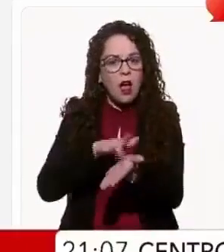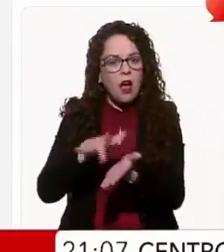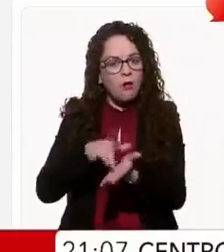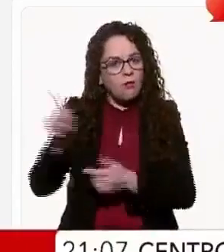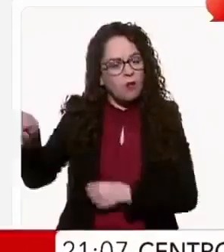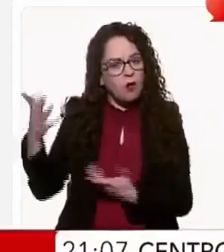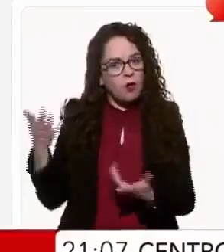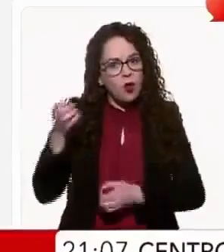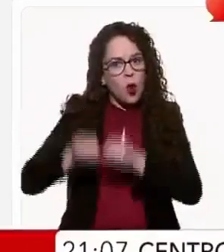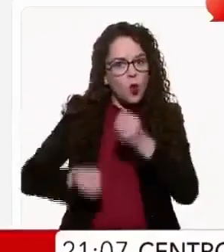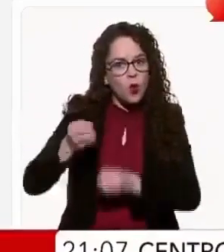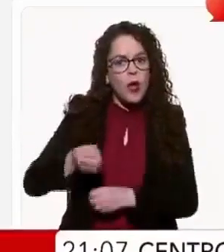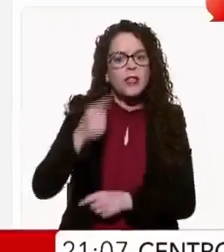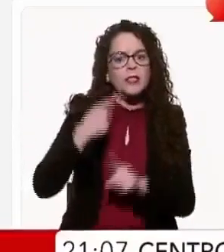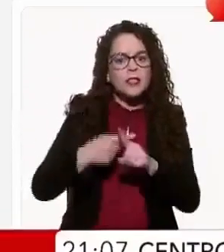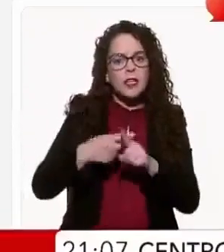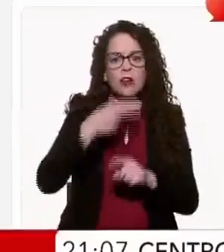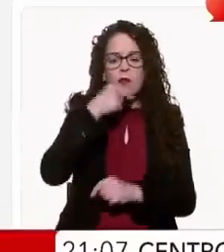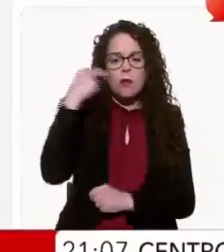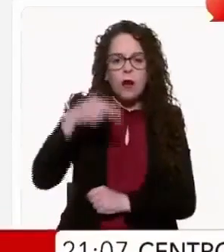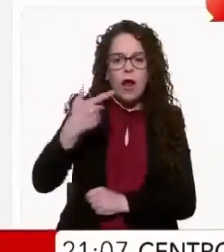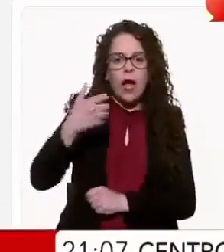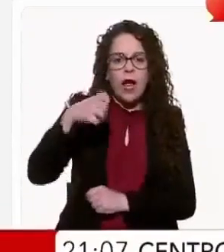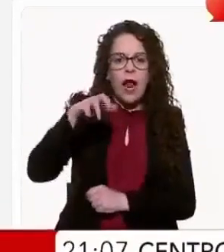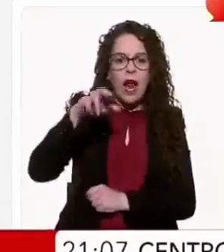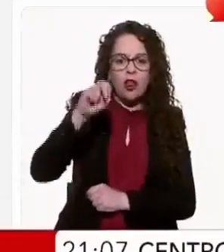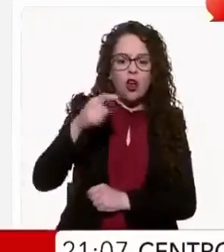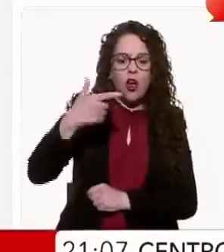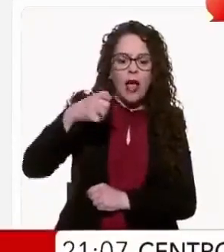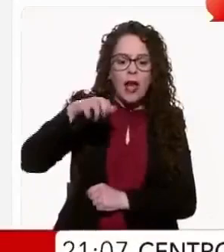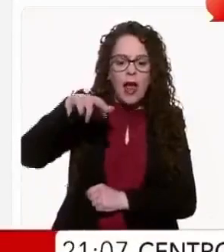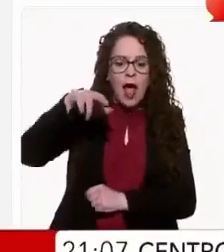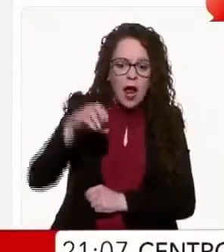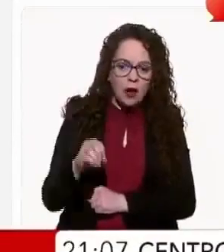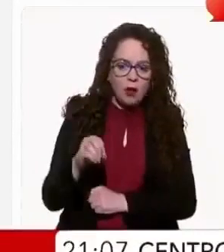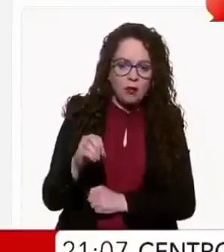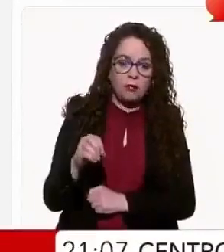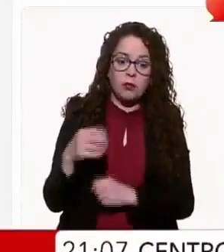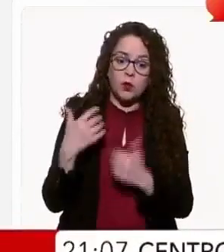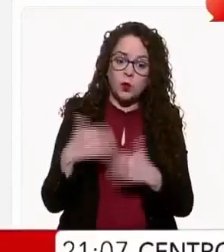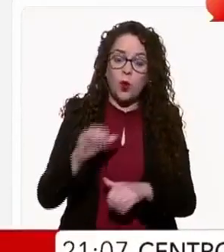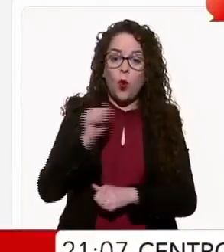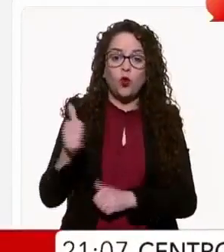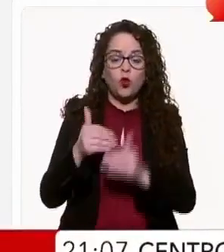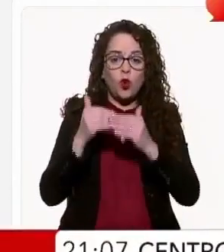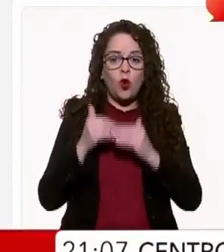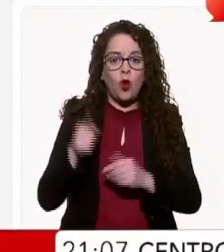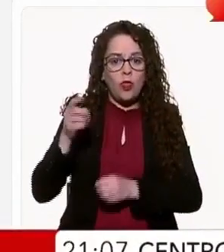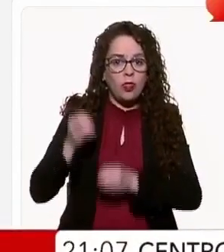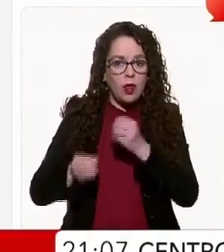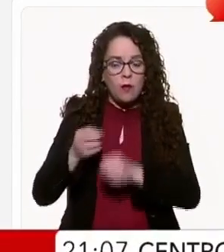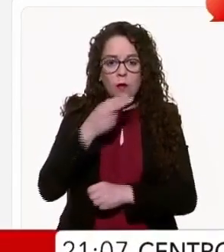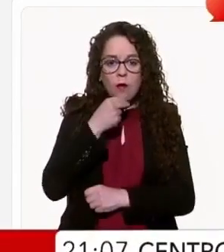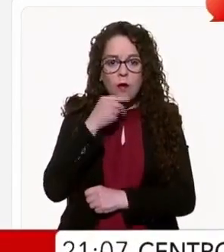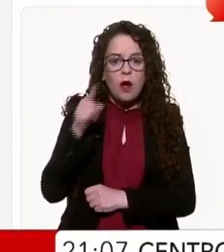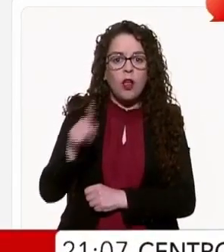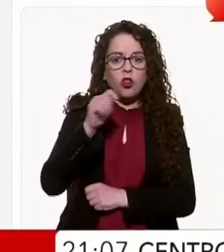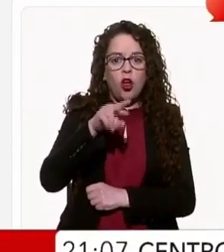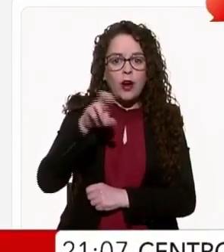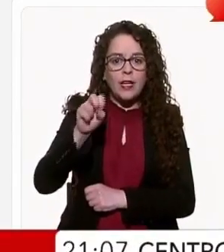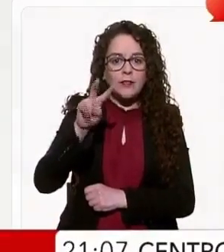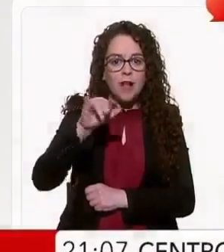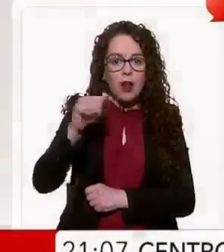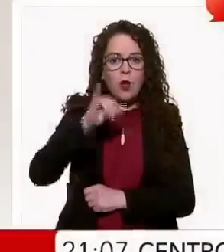de control Gerardo Genaro Alarcón López y también por los magistrados de los tribunales de apelación Alberto Torres Villanueva y Juan